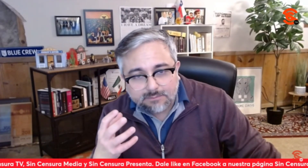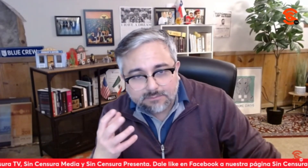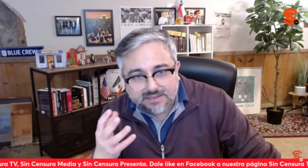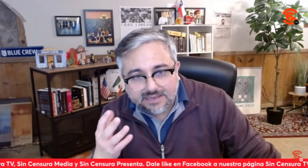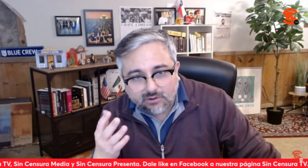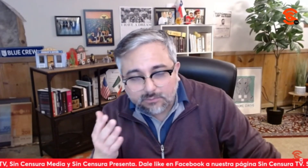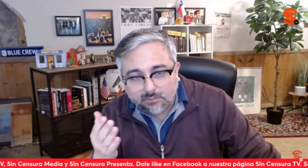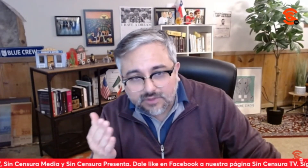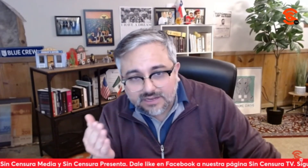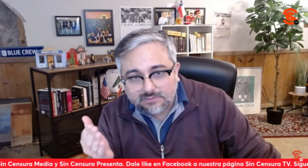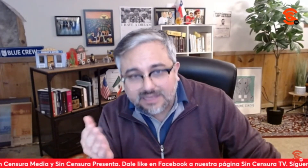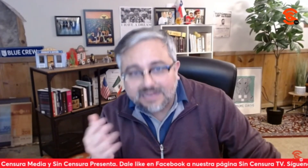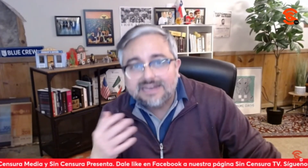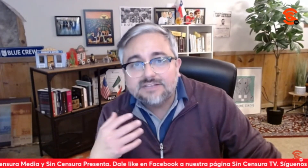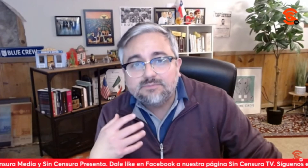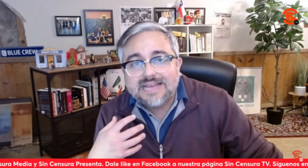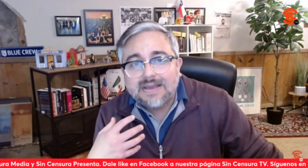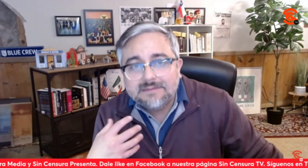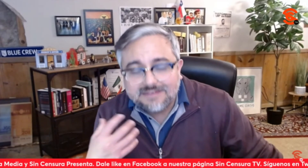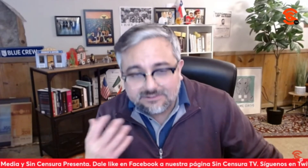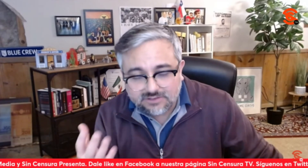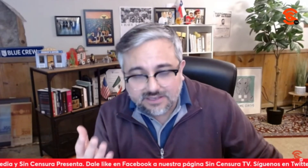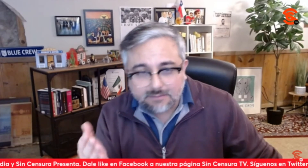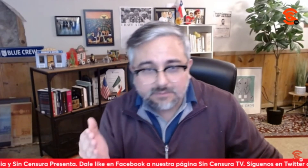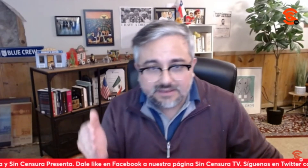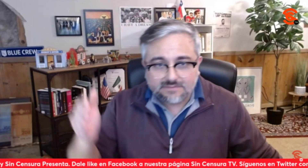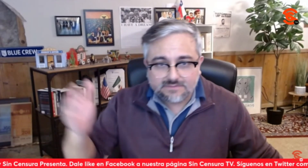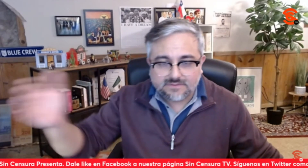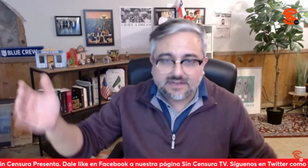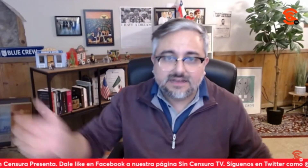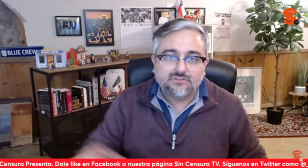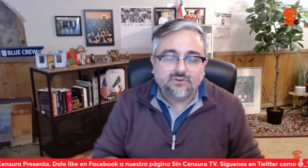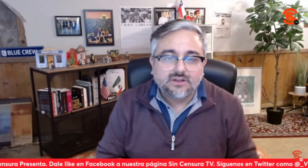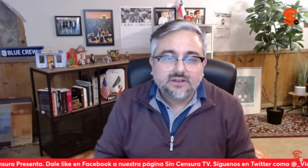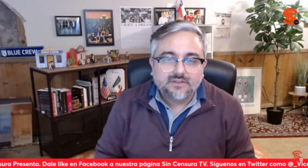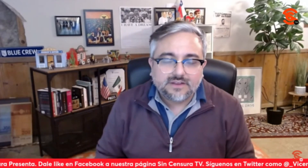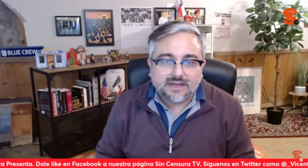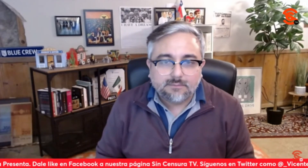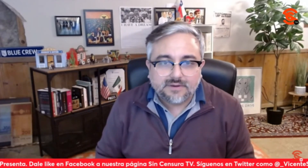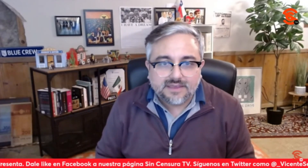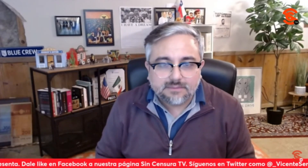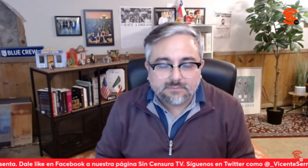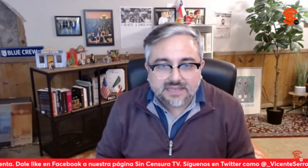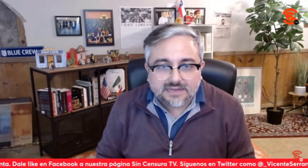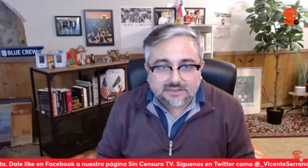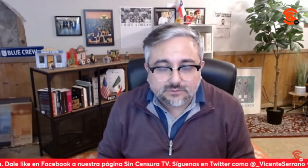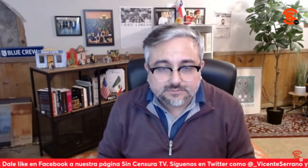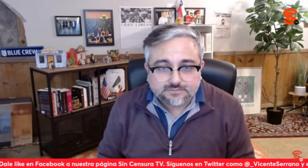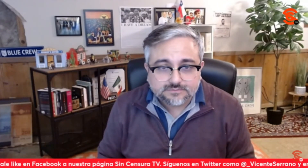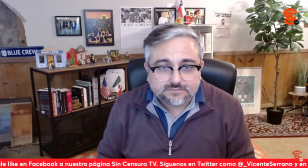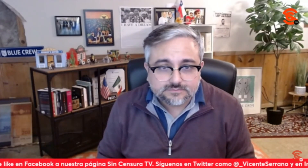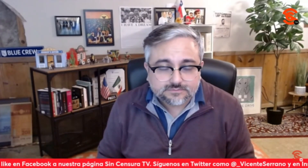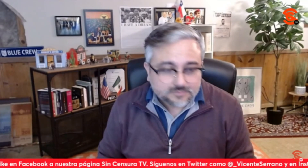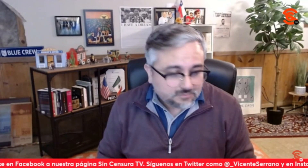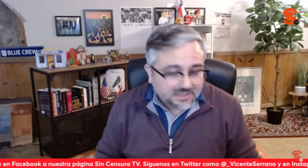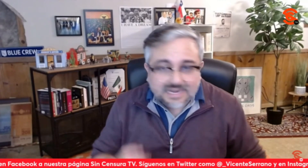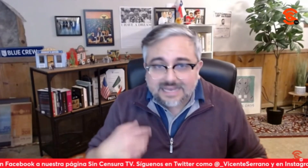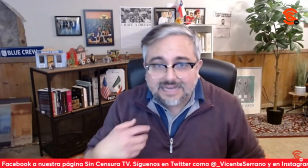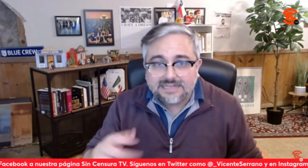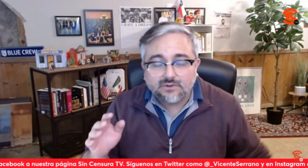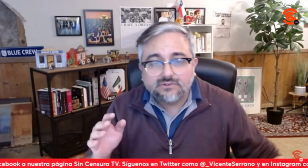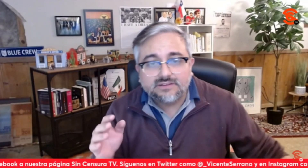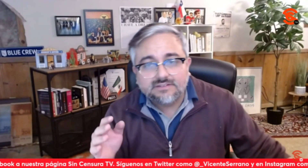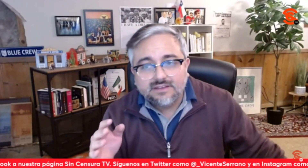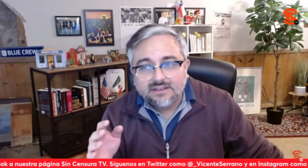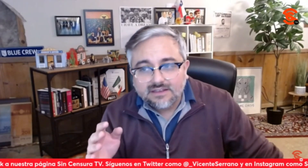gastos de campaña que no se podían explicar, inexplicables gastos de campaña, en el caso de la campaña de Peña Nieto. En